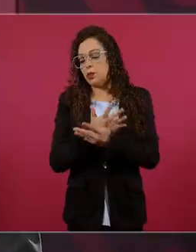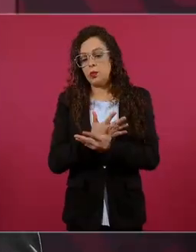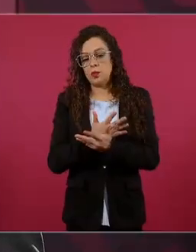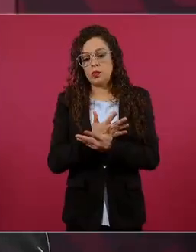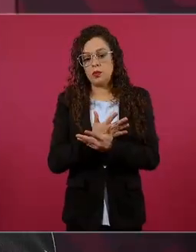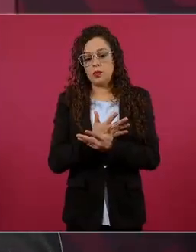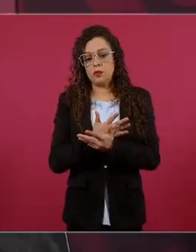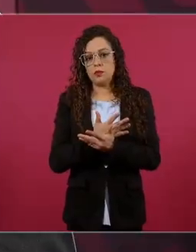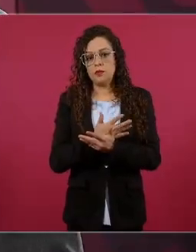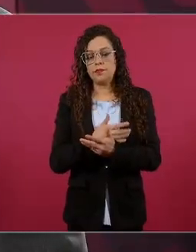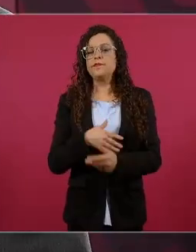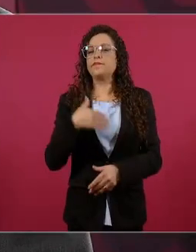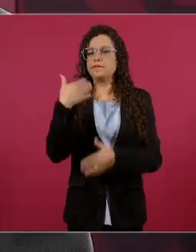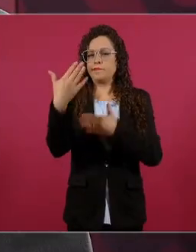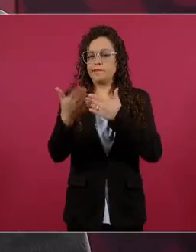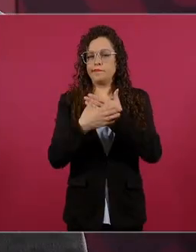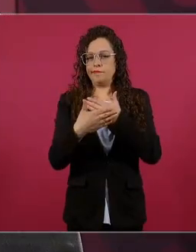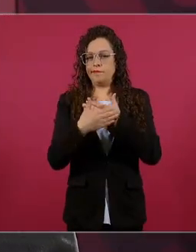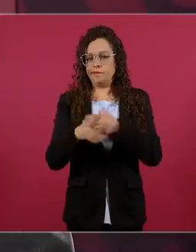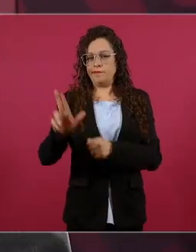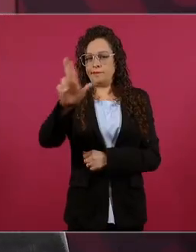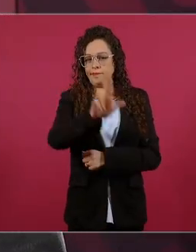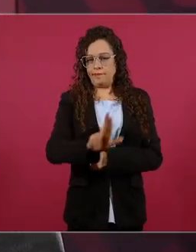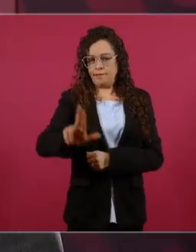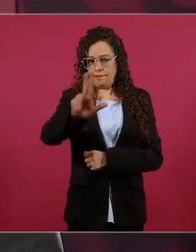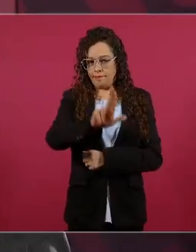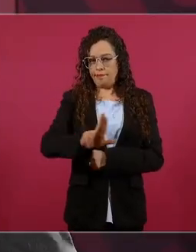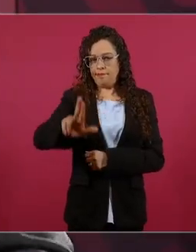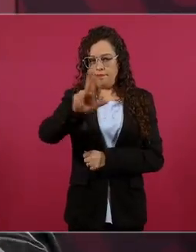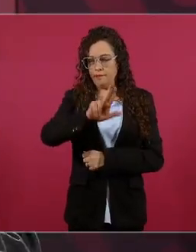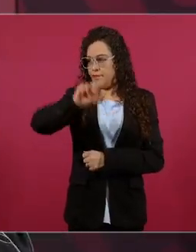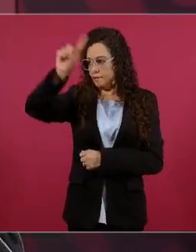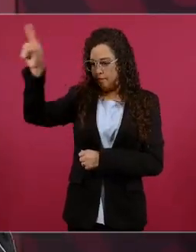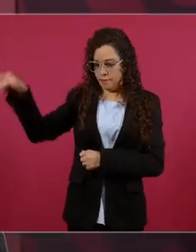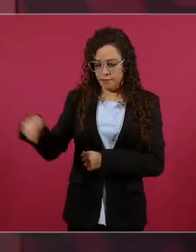te voy a pedir a Rosa Isela que